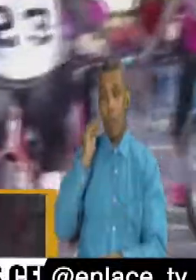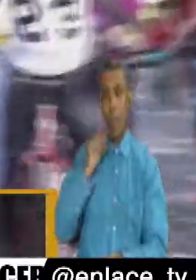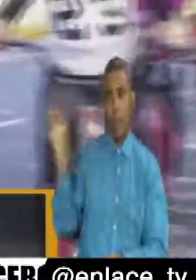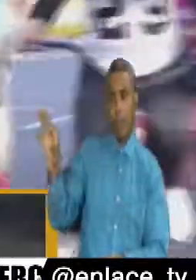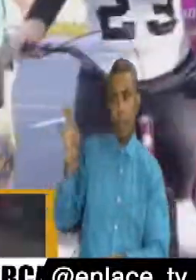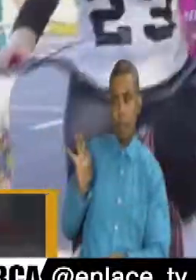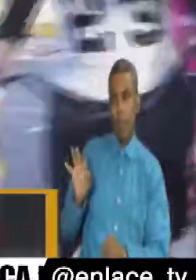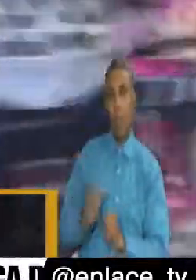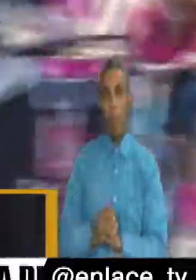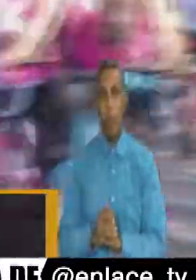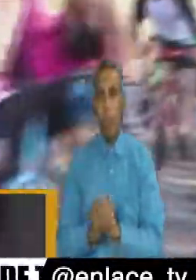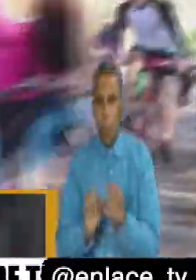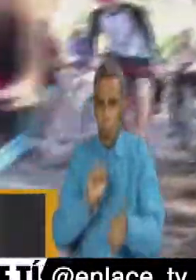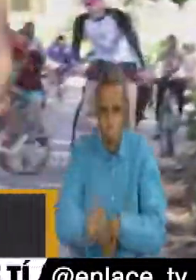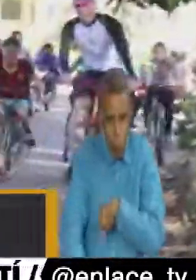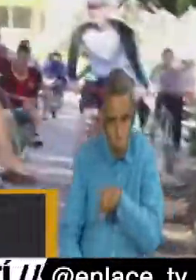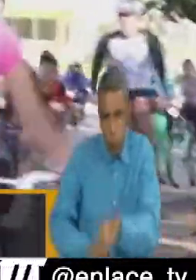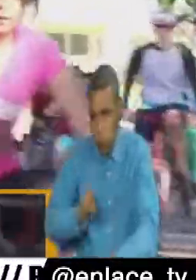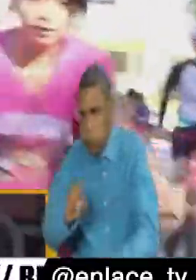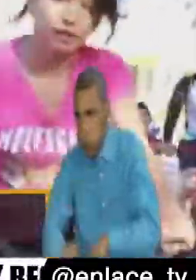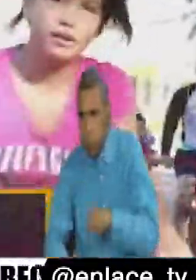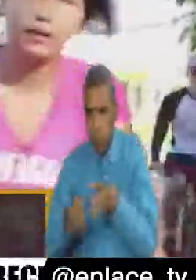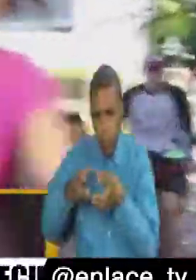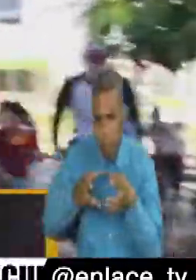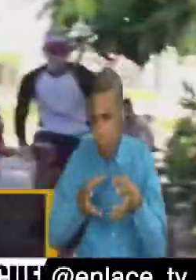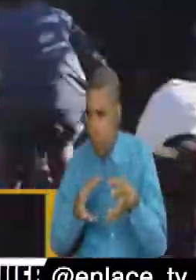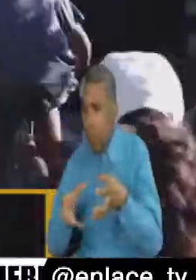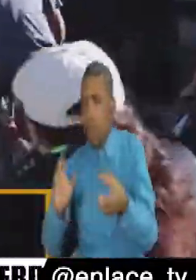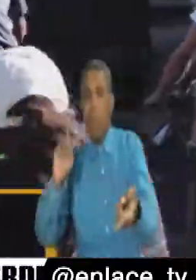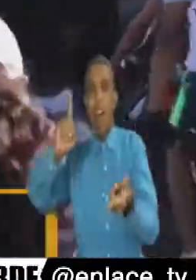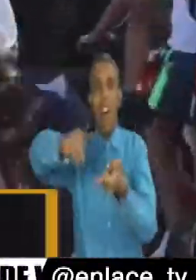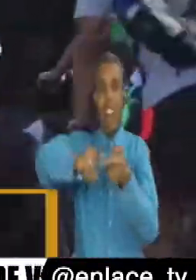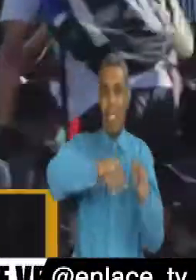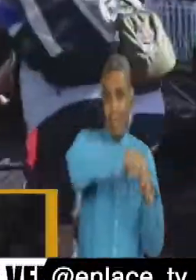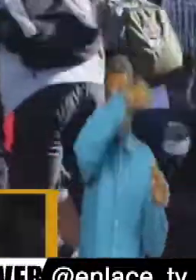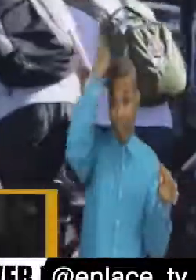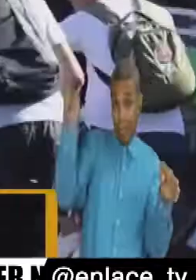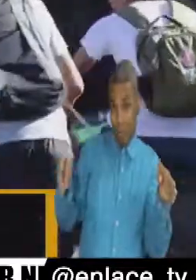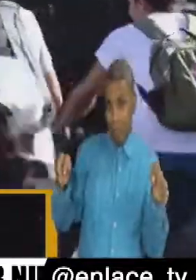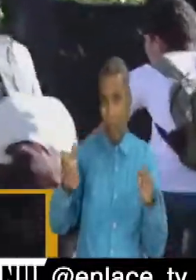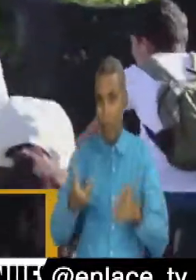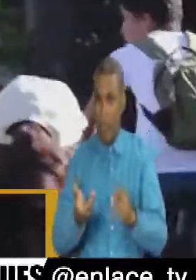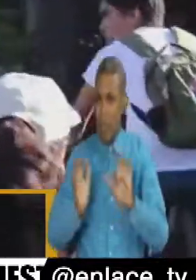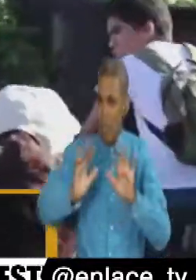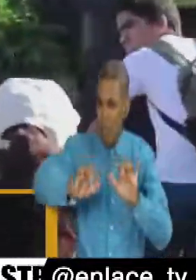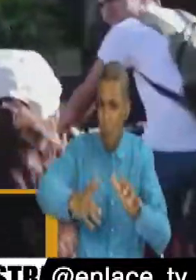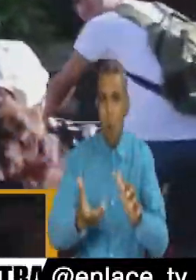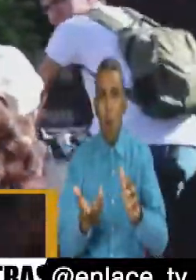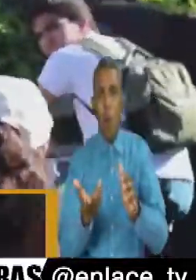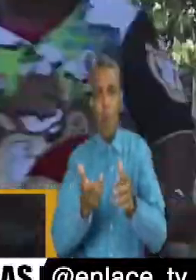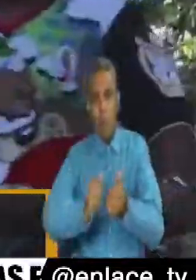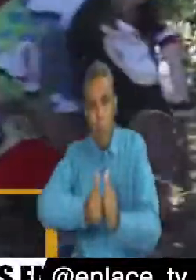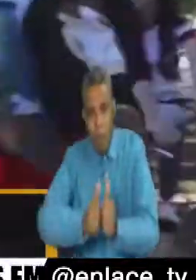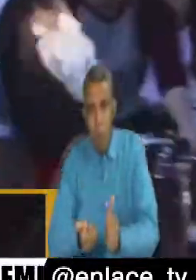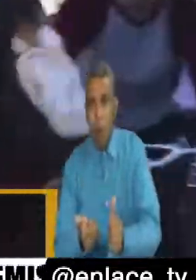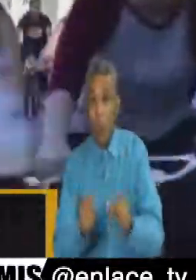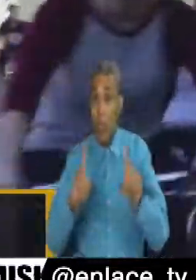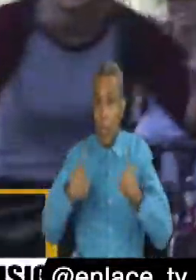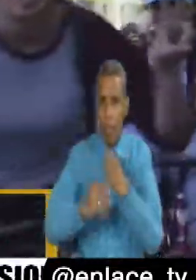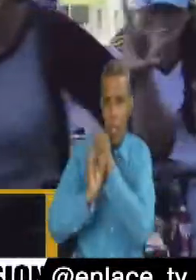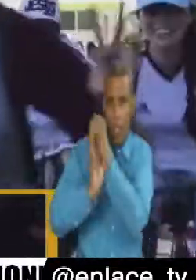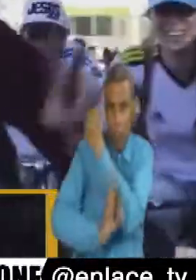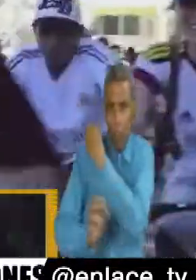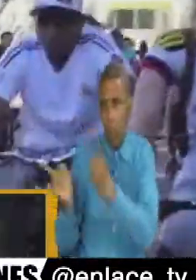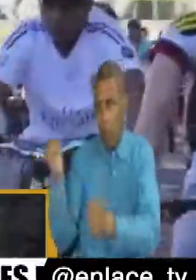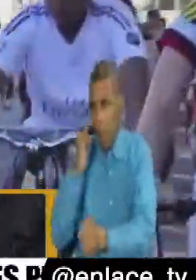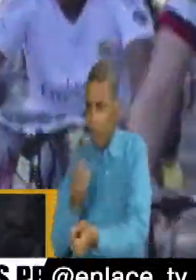algunas vías principales, llegando hasta la Villa Olímpica, donde se adelantaban, además de recreación, charlas psicológicas para incentivar a la comunidad a apreciar la